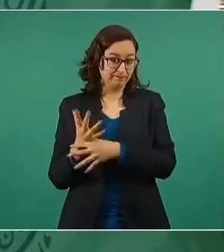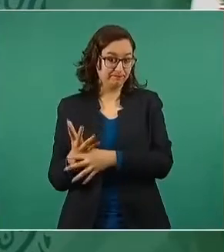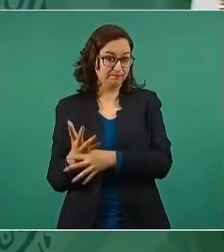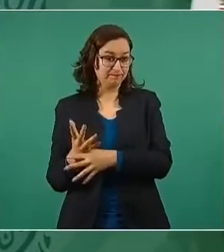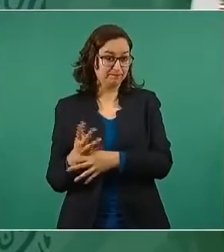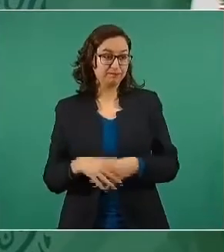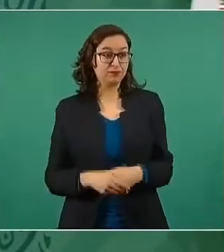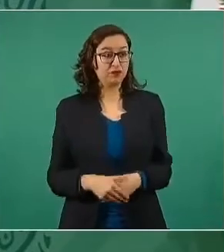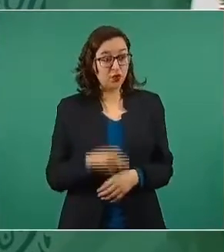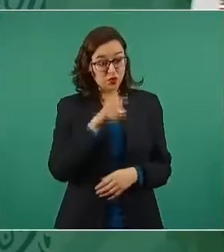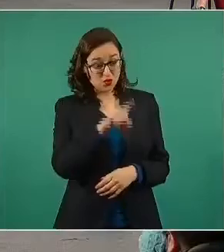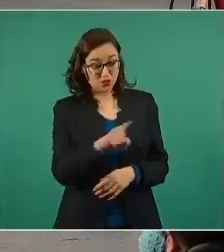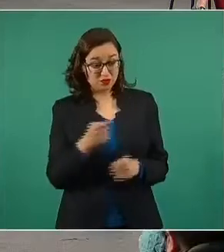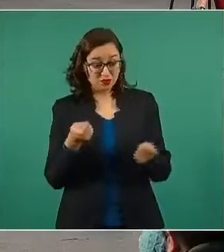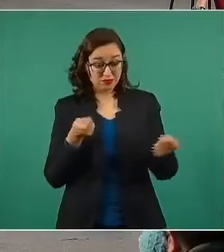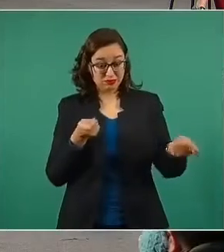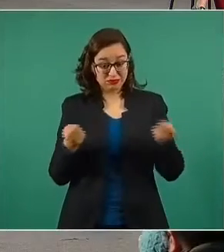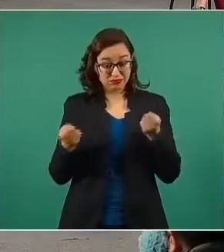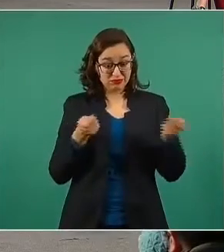su dominio va a ser